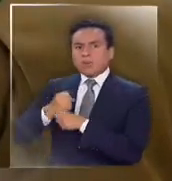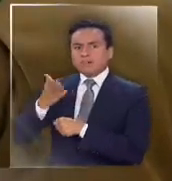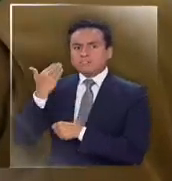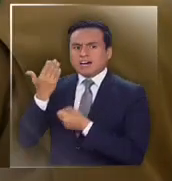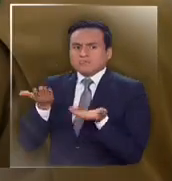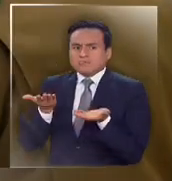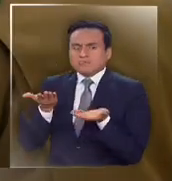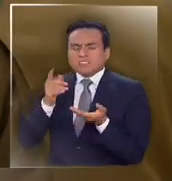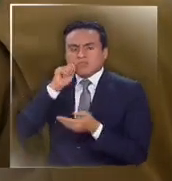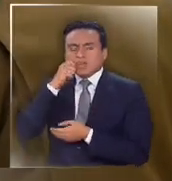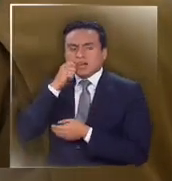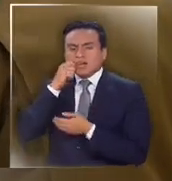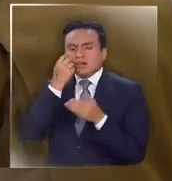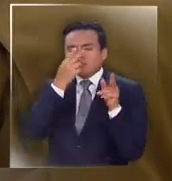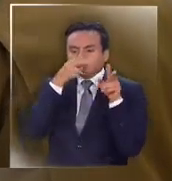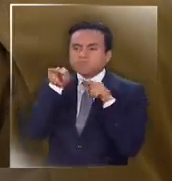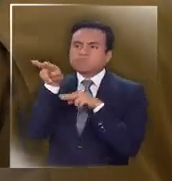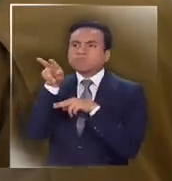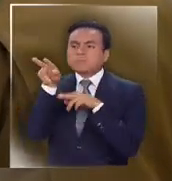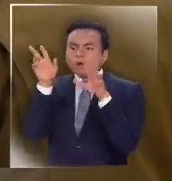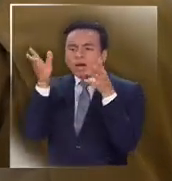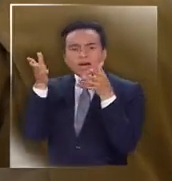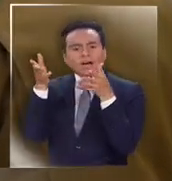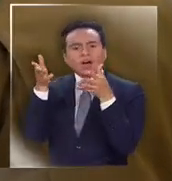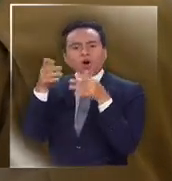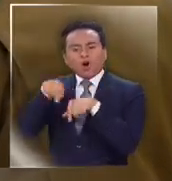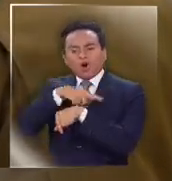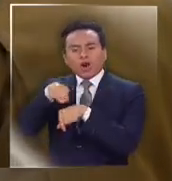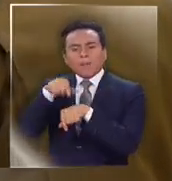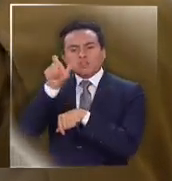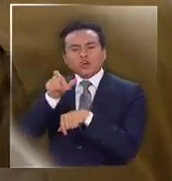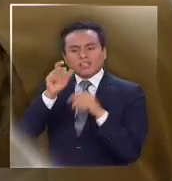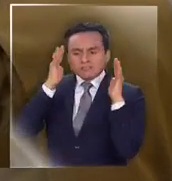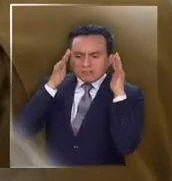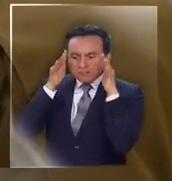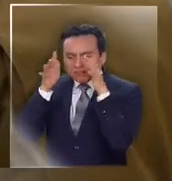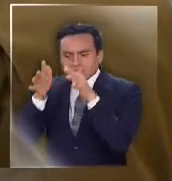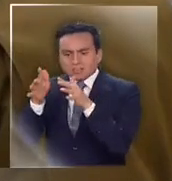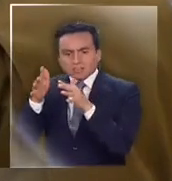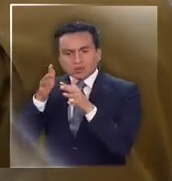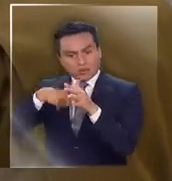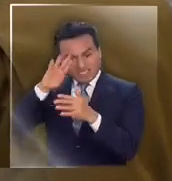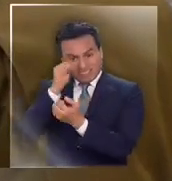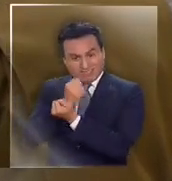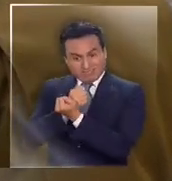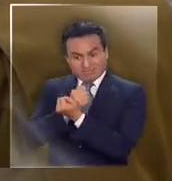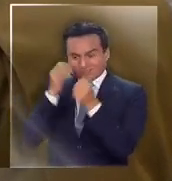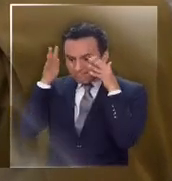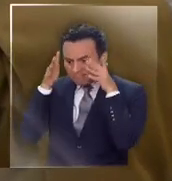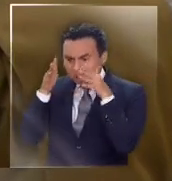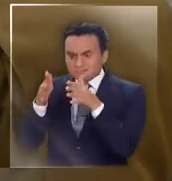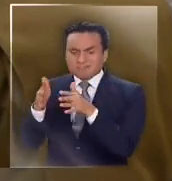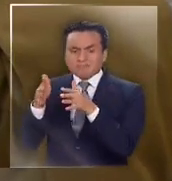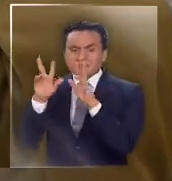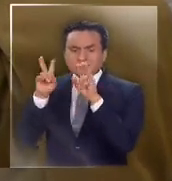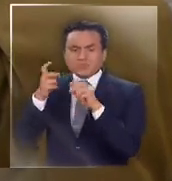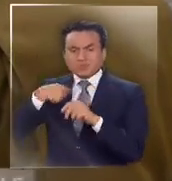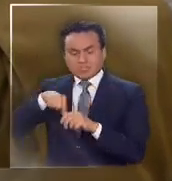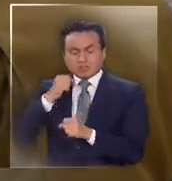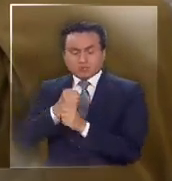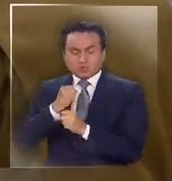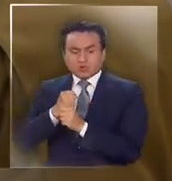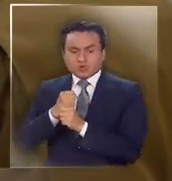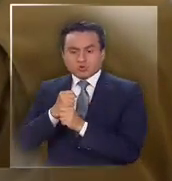pasado, implican distraer una cantidad de horas hombre y recursos nuestros a esas tareas que son parte de nuestra